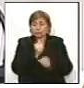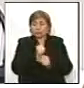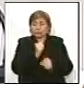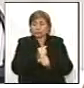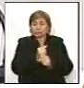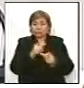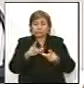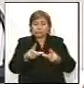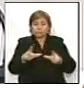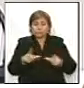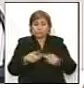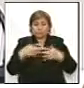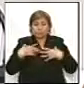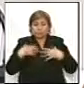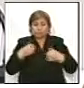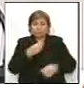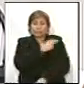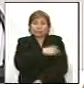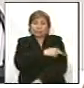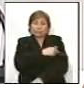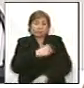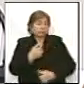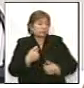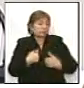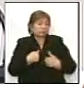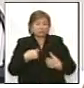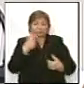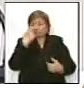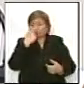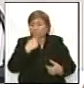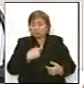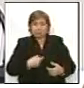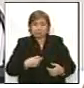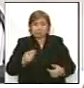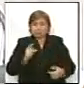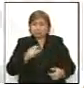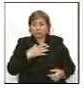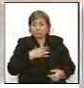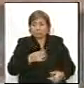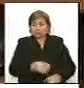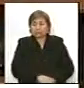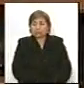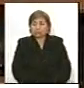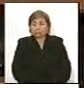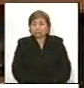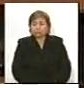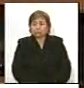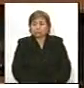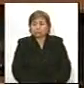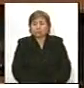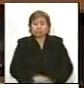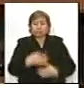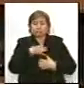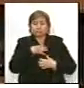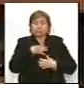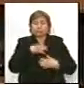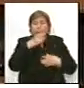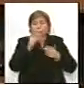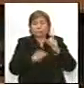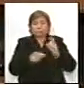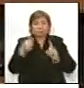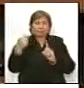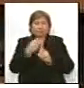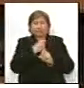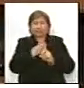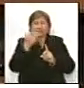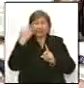trabajar en un centro de salud, lo cual a mí personalmente no me gusta. Debido a los reclamos de las víctimas de la violencia en el